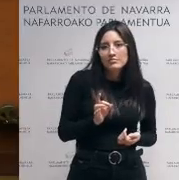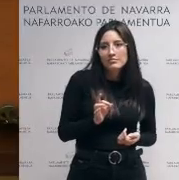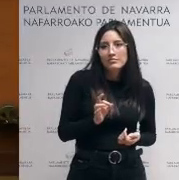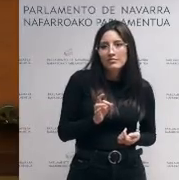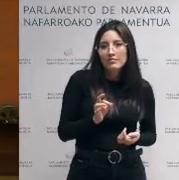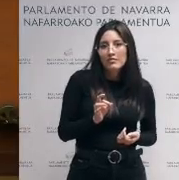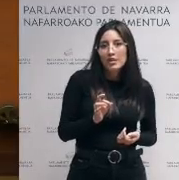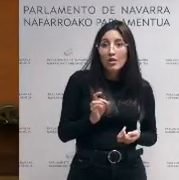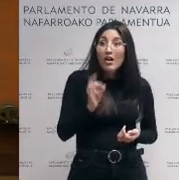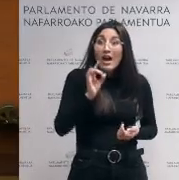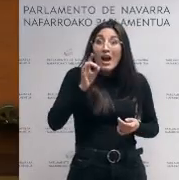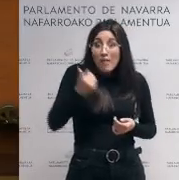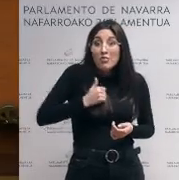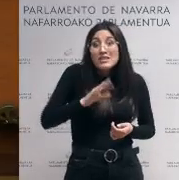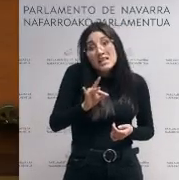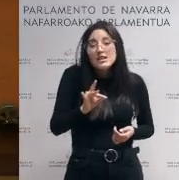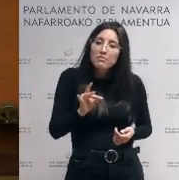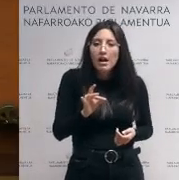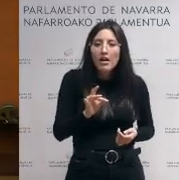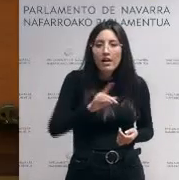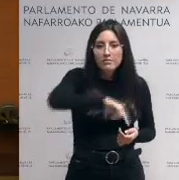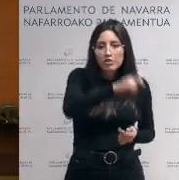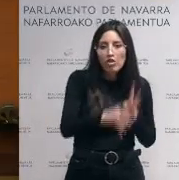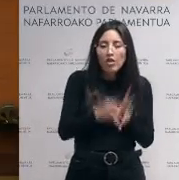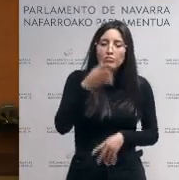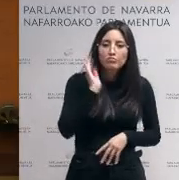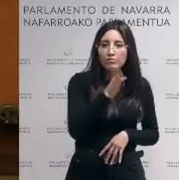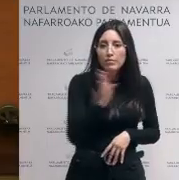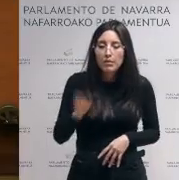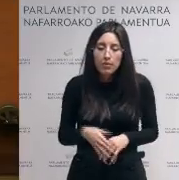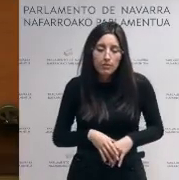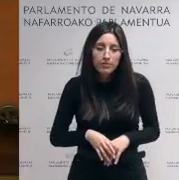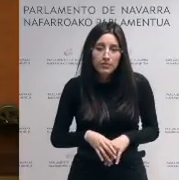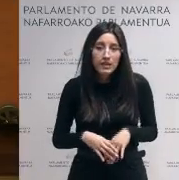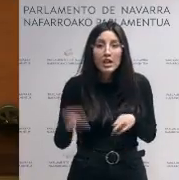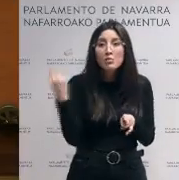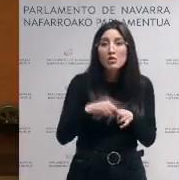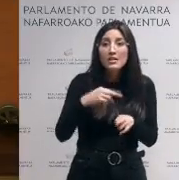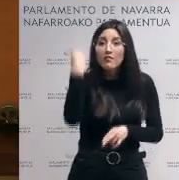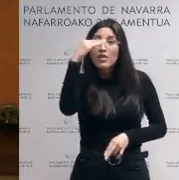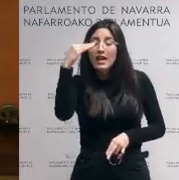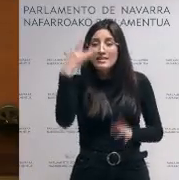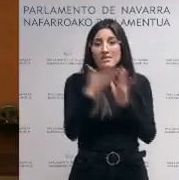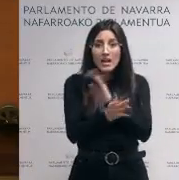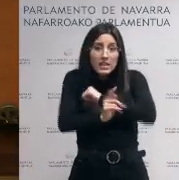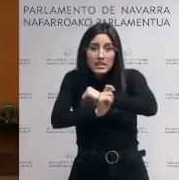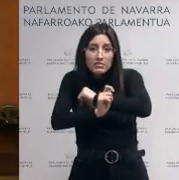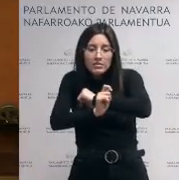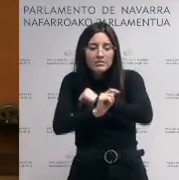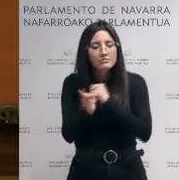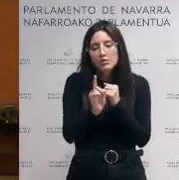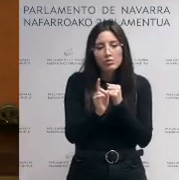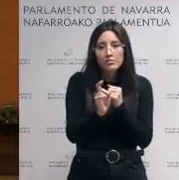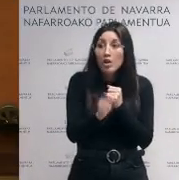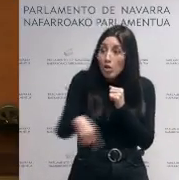los ciudadanos, contra los navarros. El régimen foral no puede ser una trampa, y lo están convirtiendo en